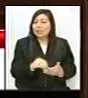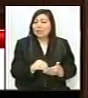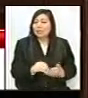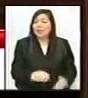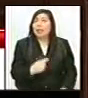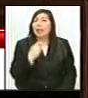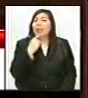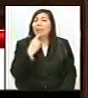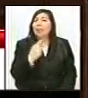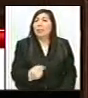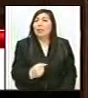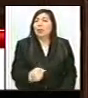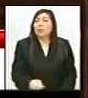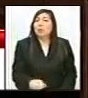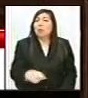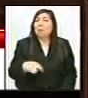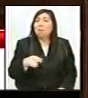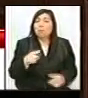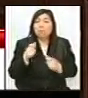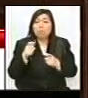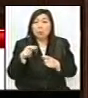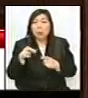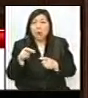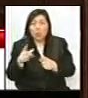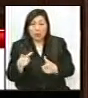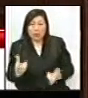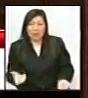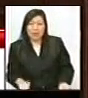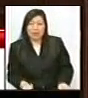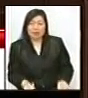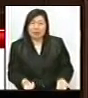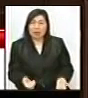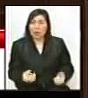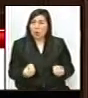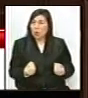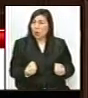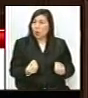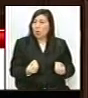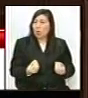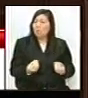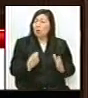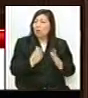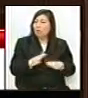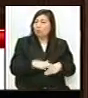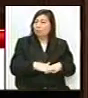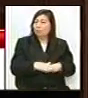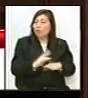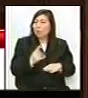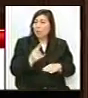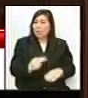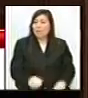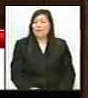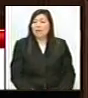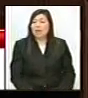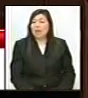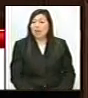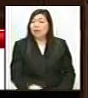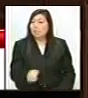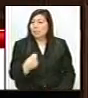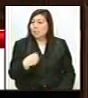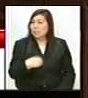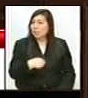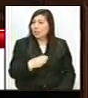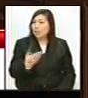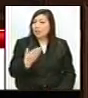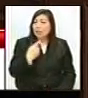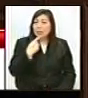en la denuncia del procurador Enco y calificados como organización criminal. Si nosotros